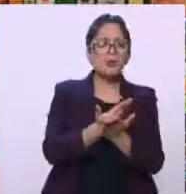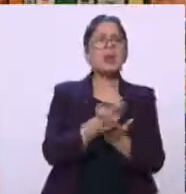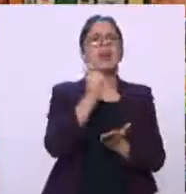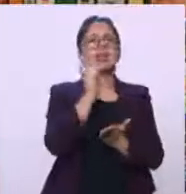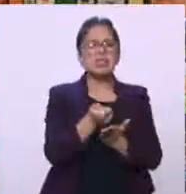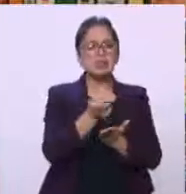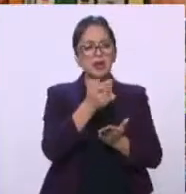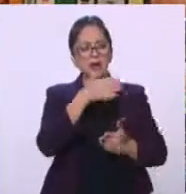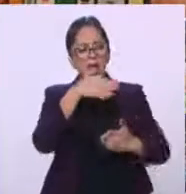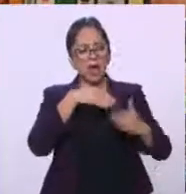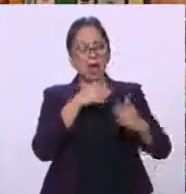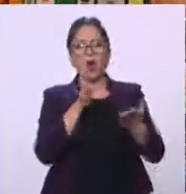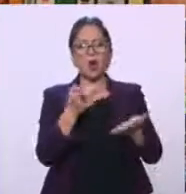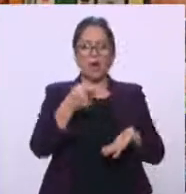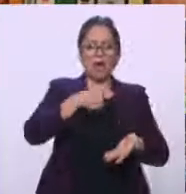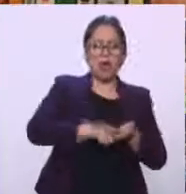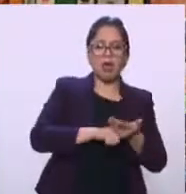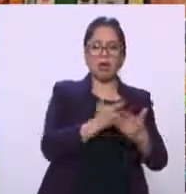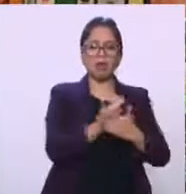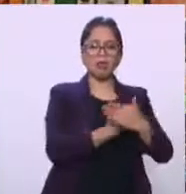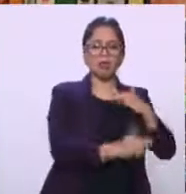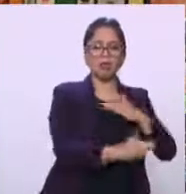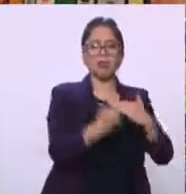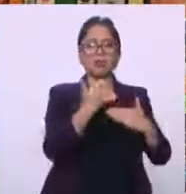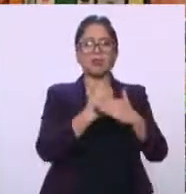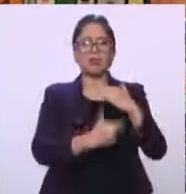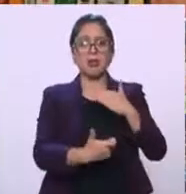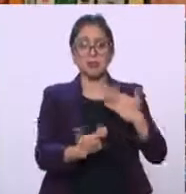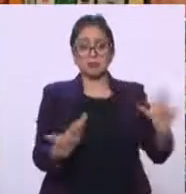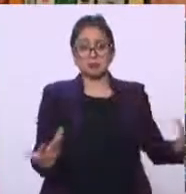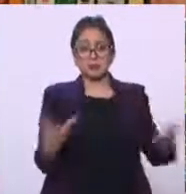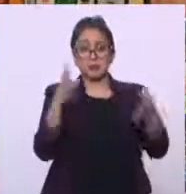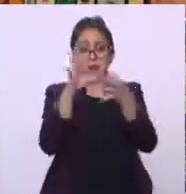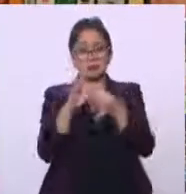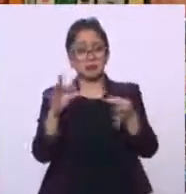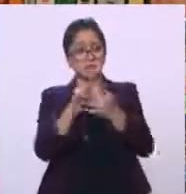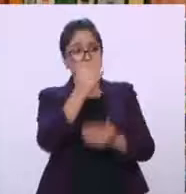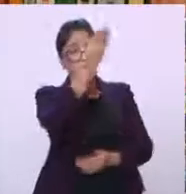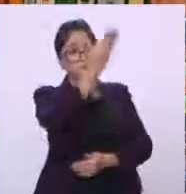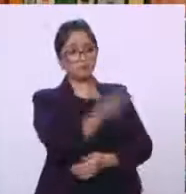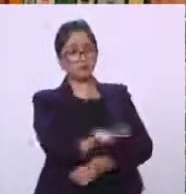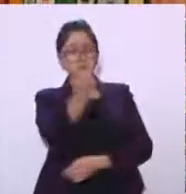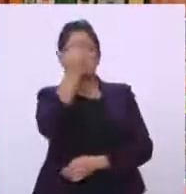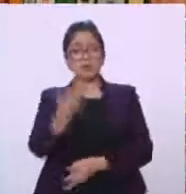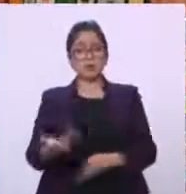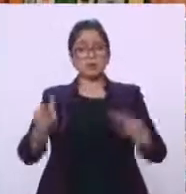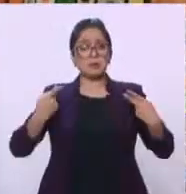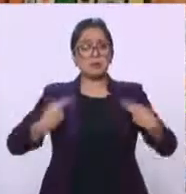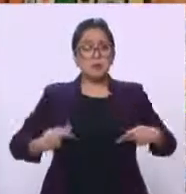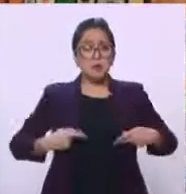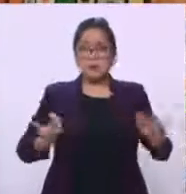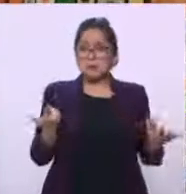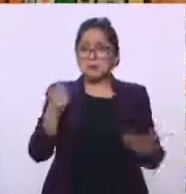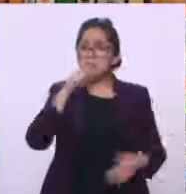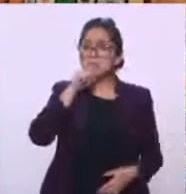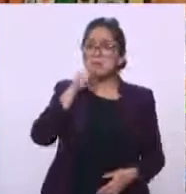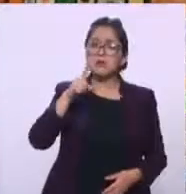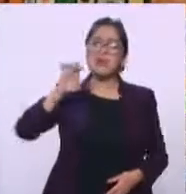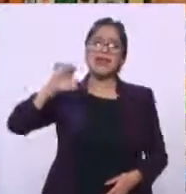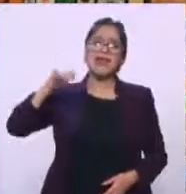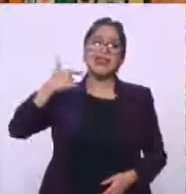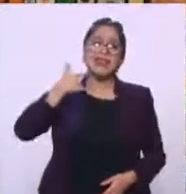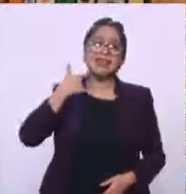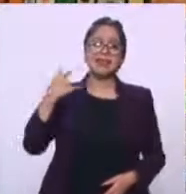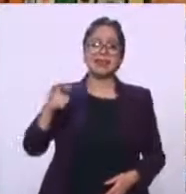al PAN también, a diferentes personalidades, incluso a su propio ex candidato presidencial Ricardo Anaya,